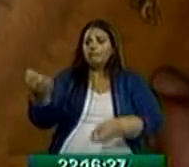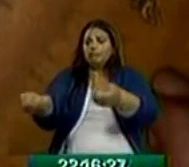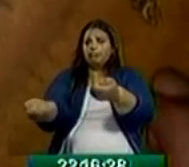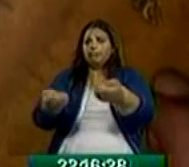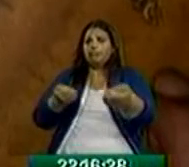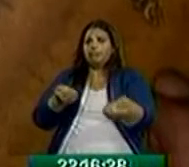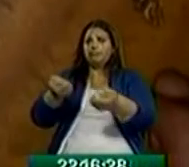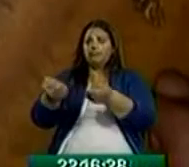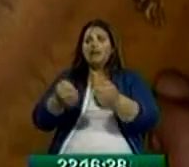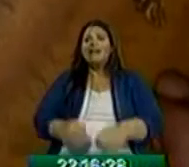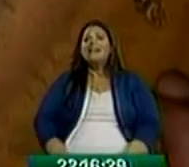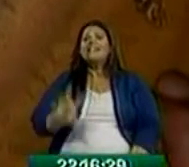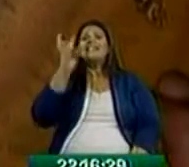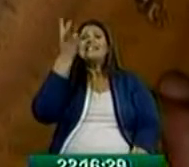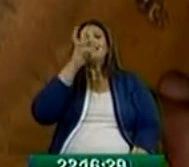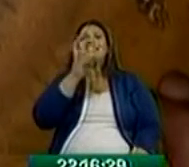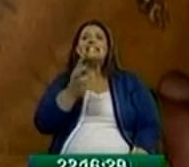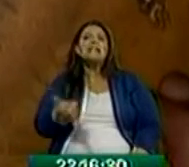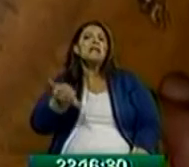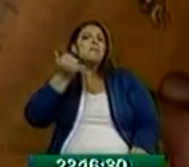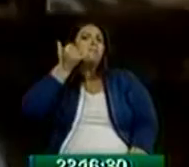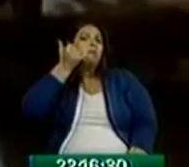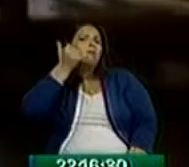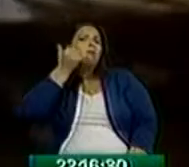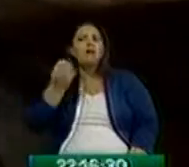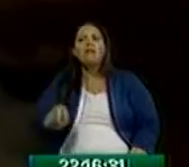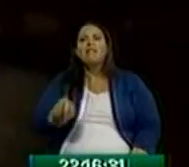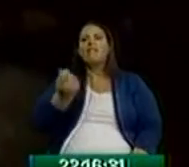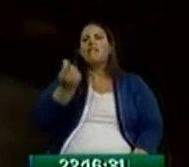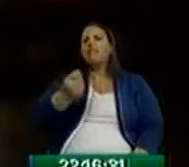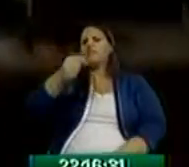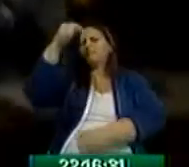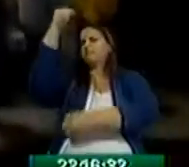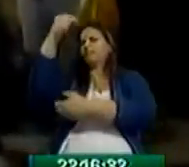móviles. Dinero en efectivo también fue obtenido en los allanamientos. Informó Javier Rosero.